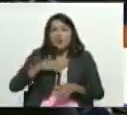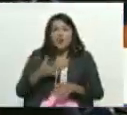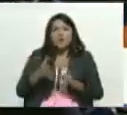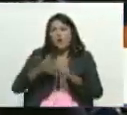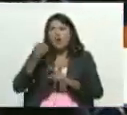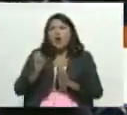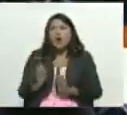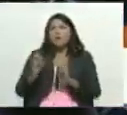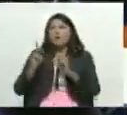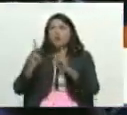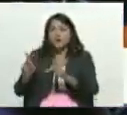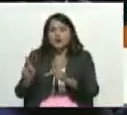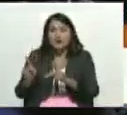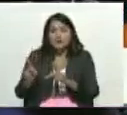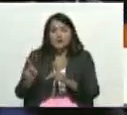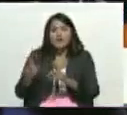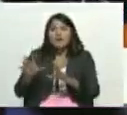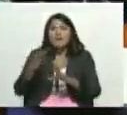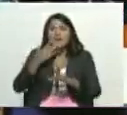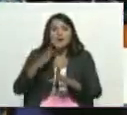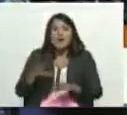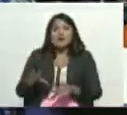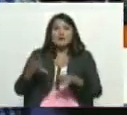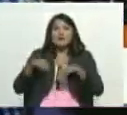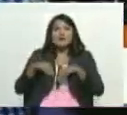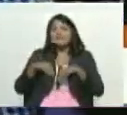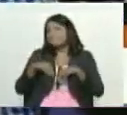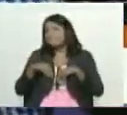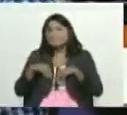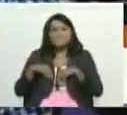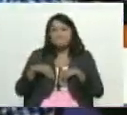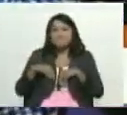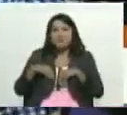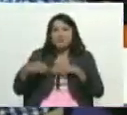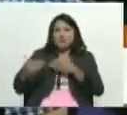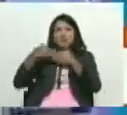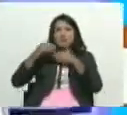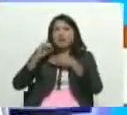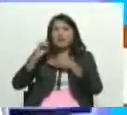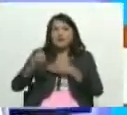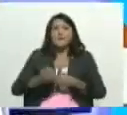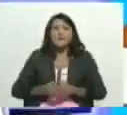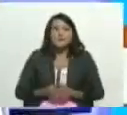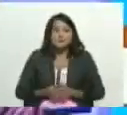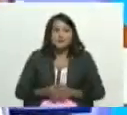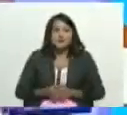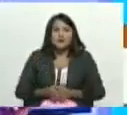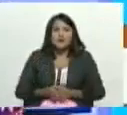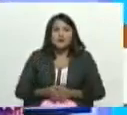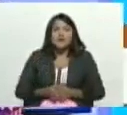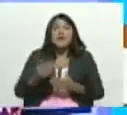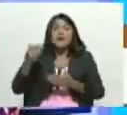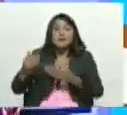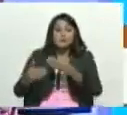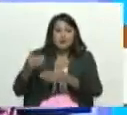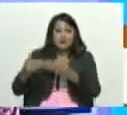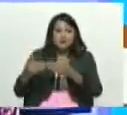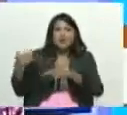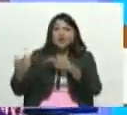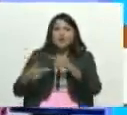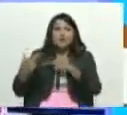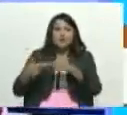No aceptamos que estamos siendo atribulados cuando el proceso revolucionario